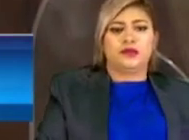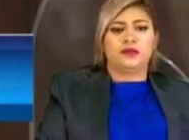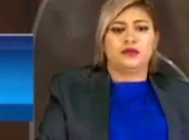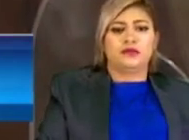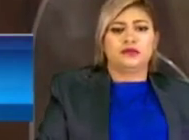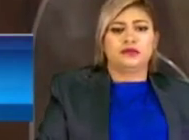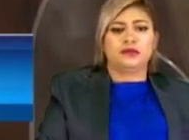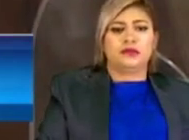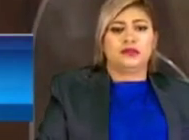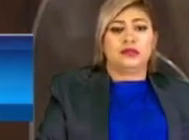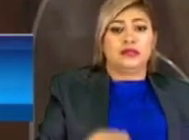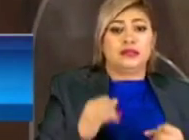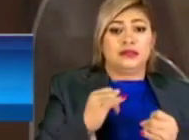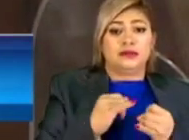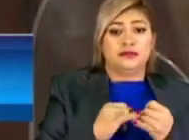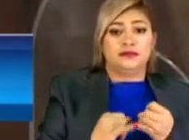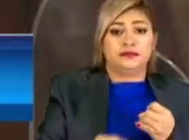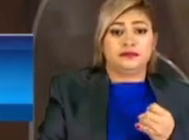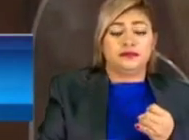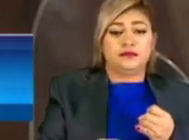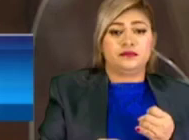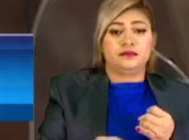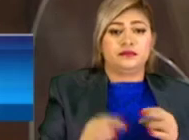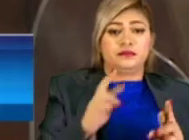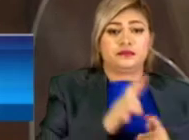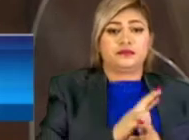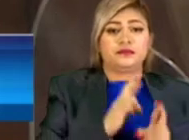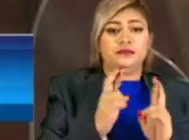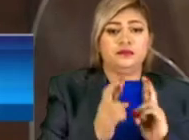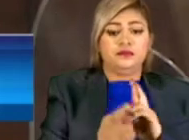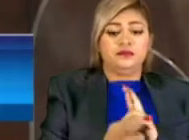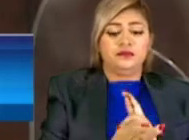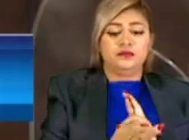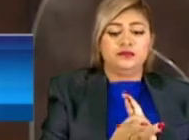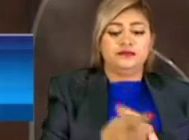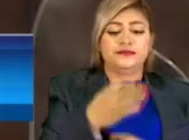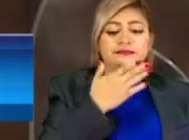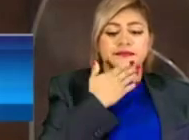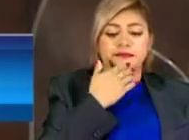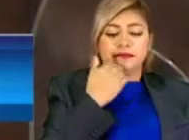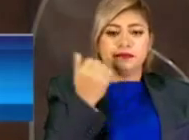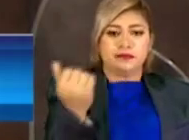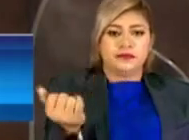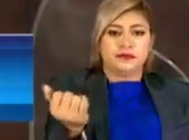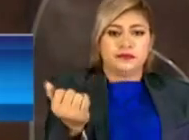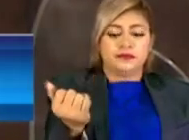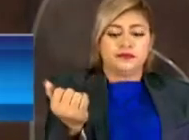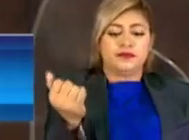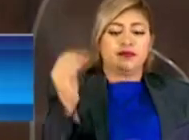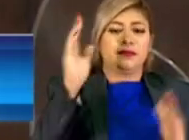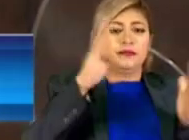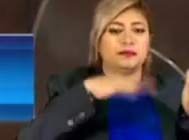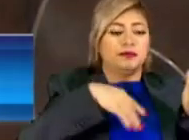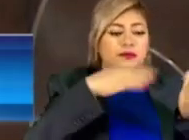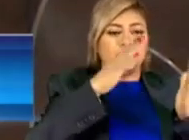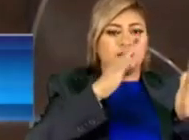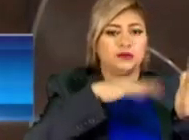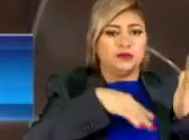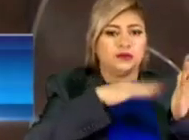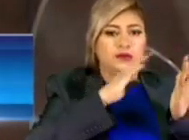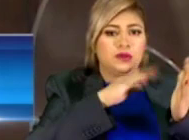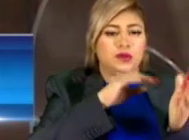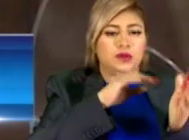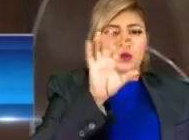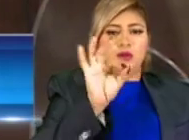Se concluyó la rehabilitación, mejoras y pintura de